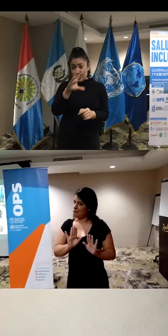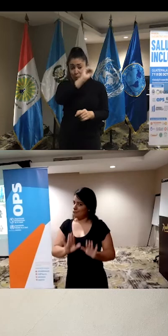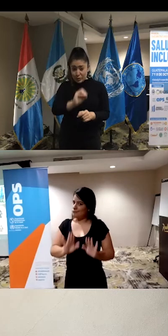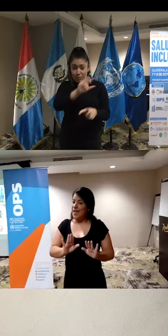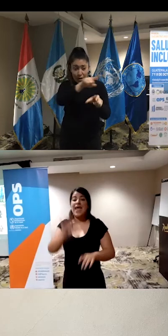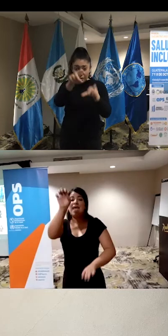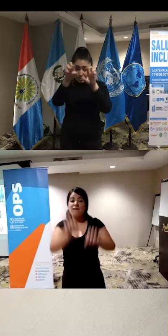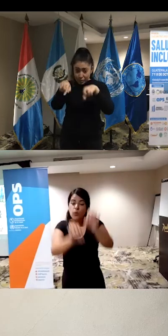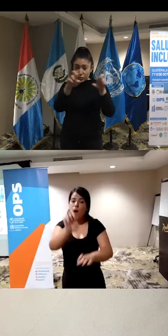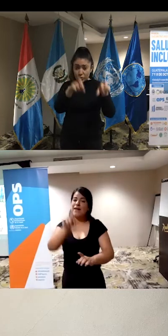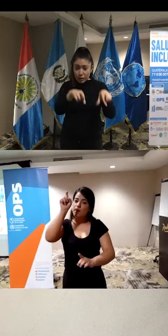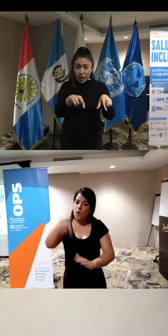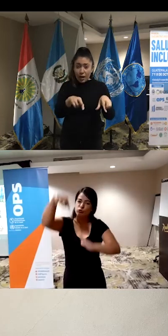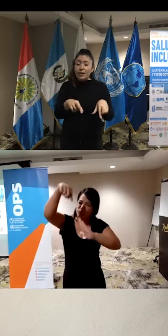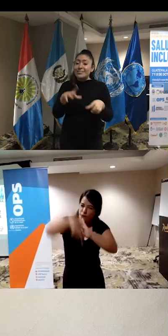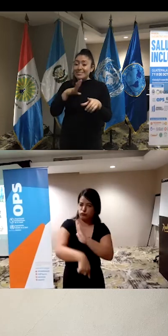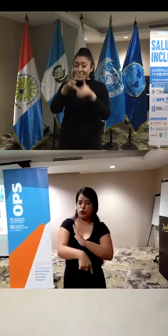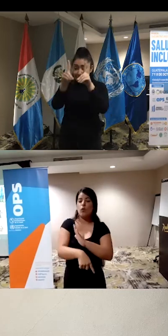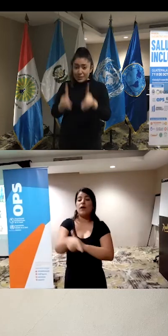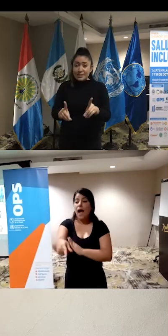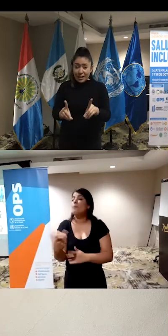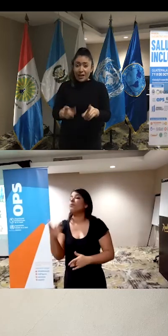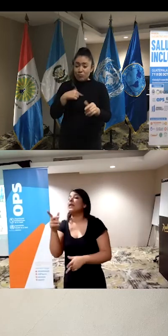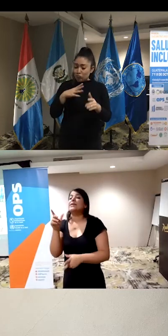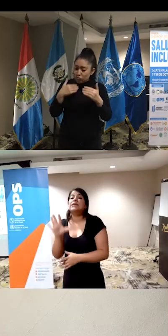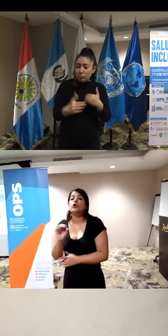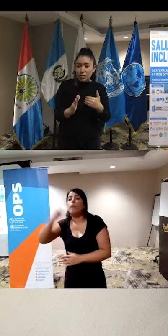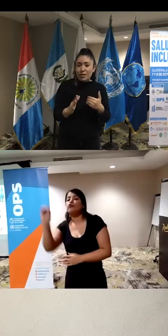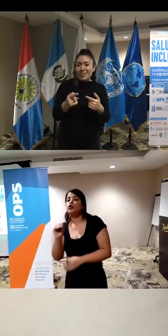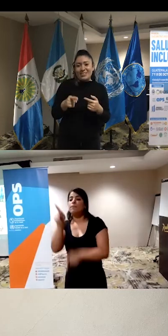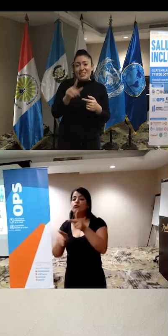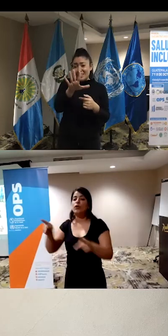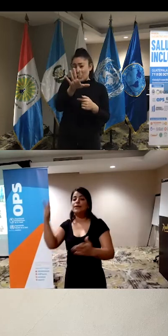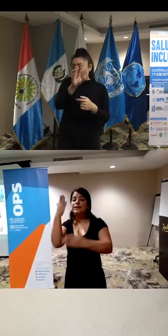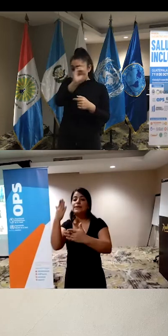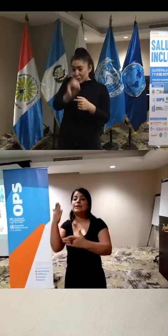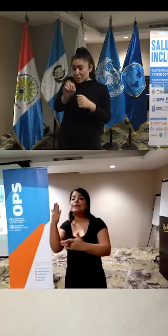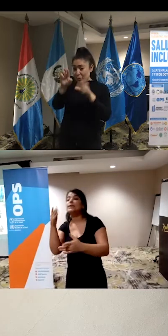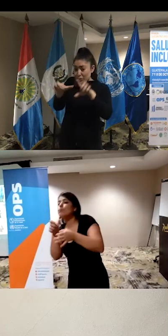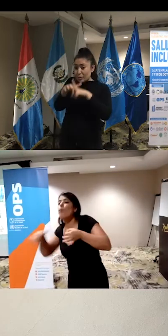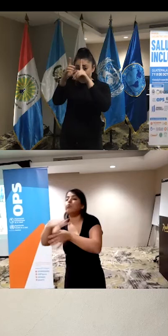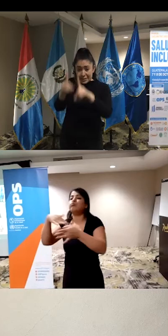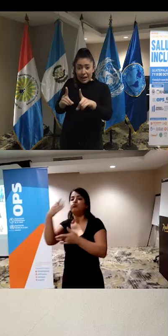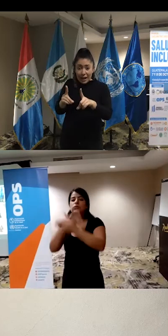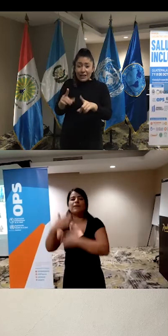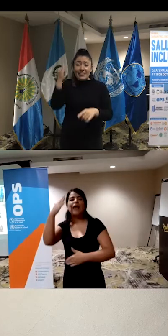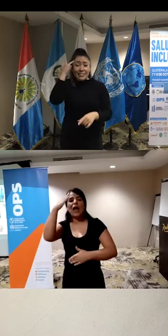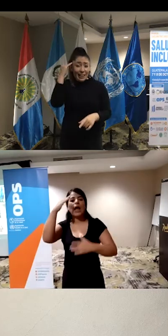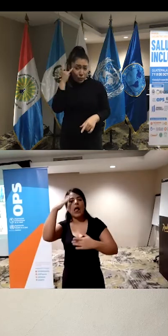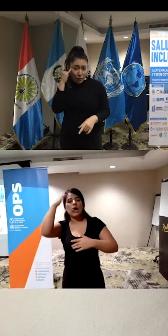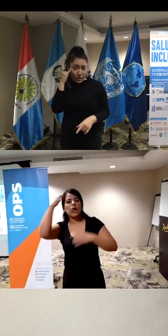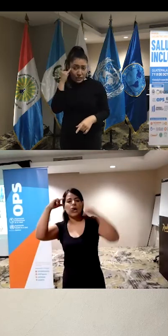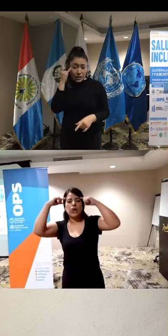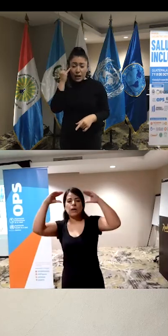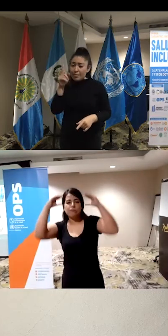personas tiene discapacidades intelectuales. No, ese 5% de personas con discapacidades intelectuales está